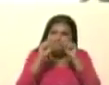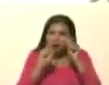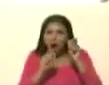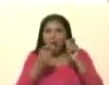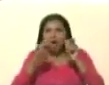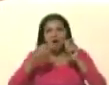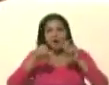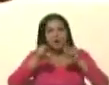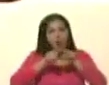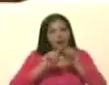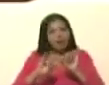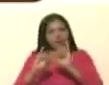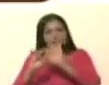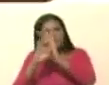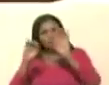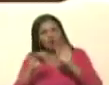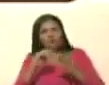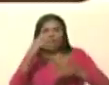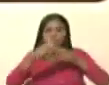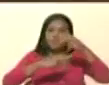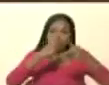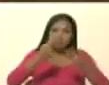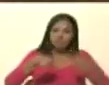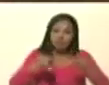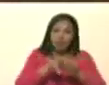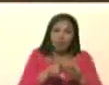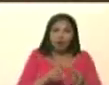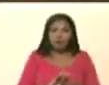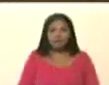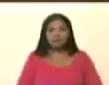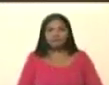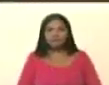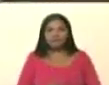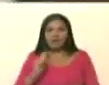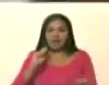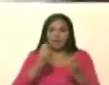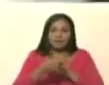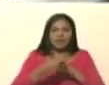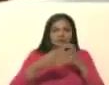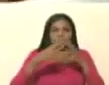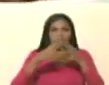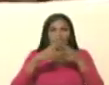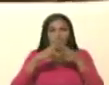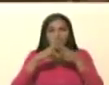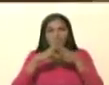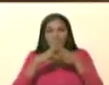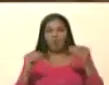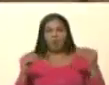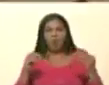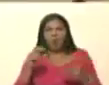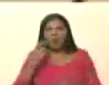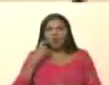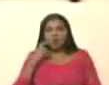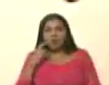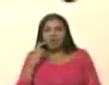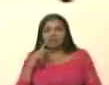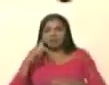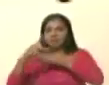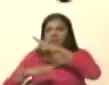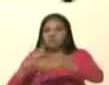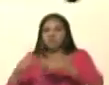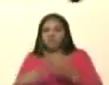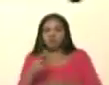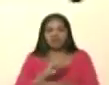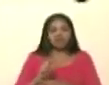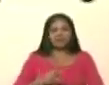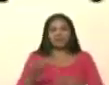luego cómo hacen el proceso para convertir ese cacao ya procesados ya